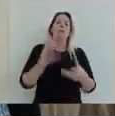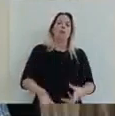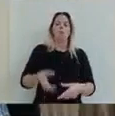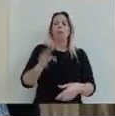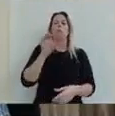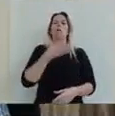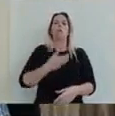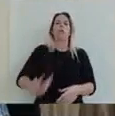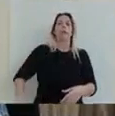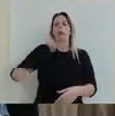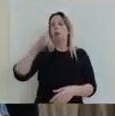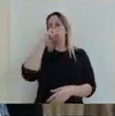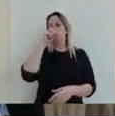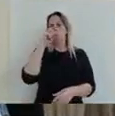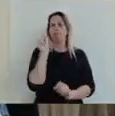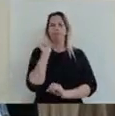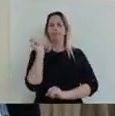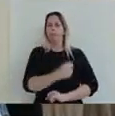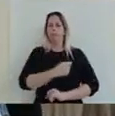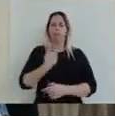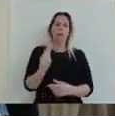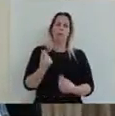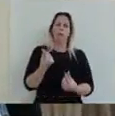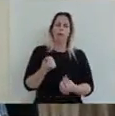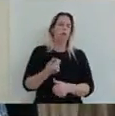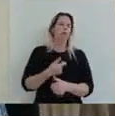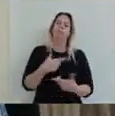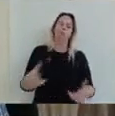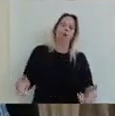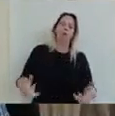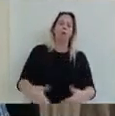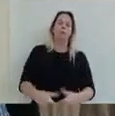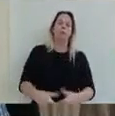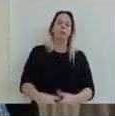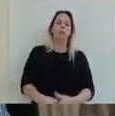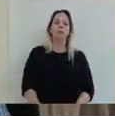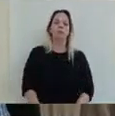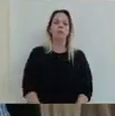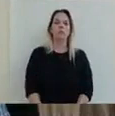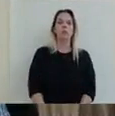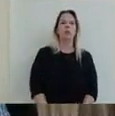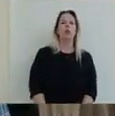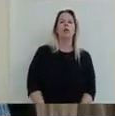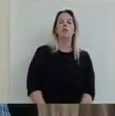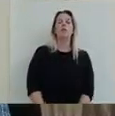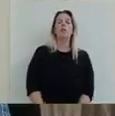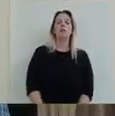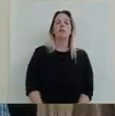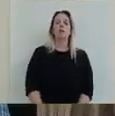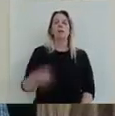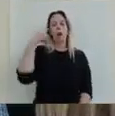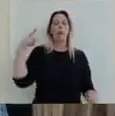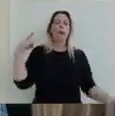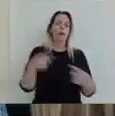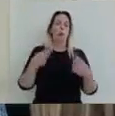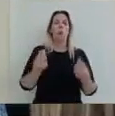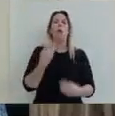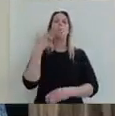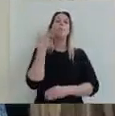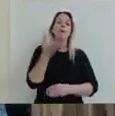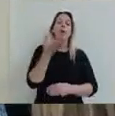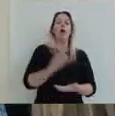evidentemente esta cuarentena se va a prolongar, ¿no? O sea, esa es la finalidad del proyecto, no se trata de la cuestión de